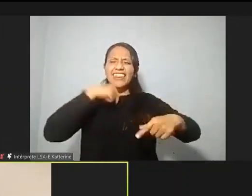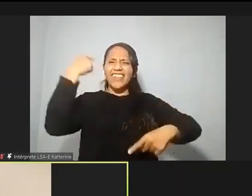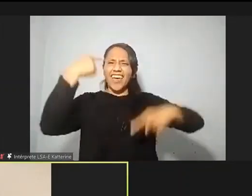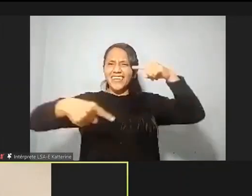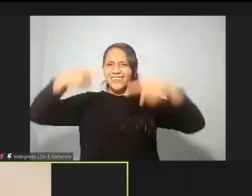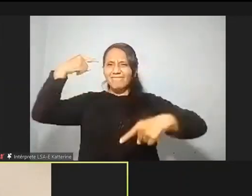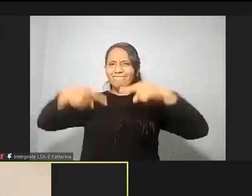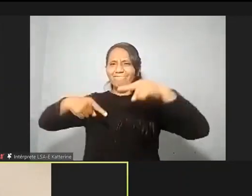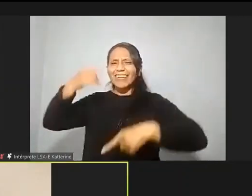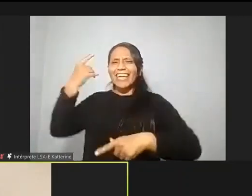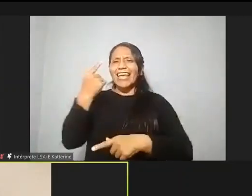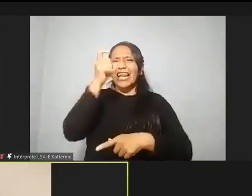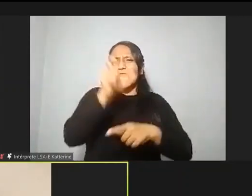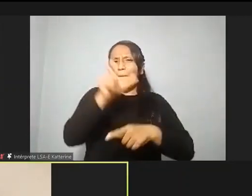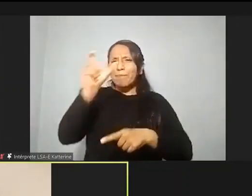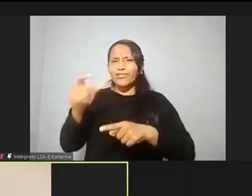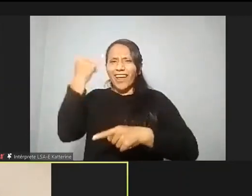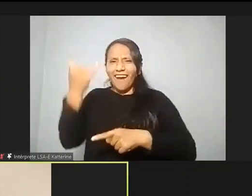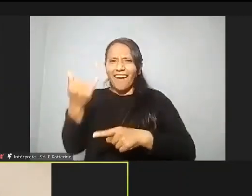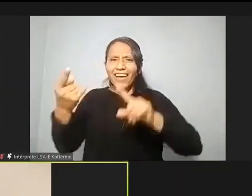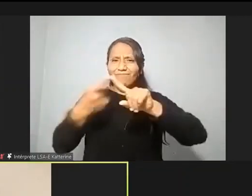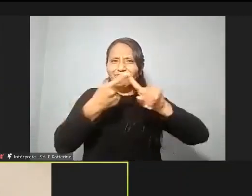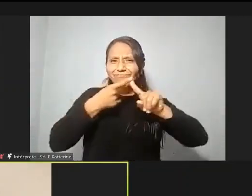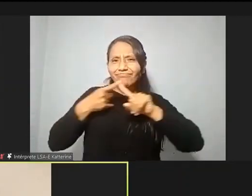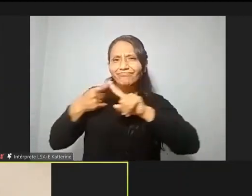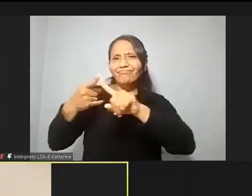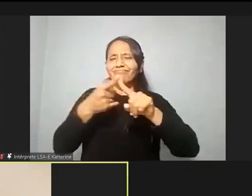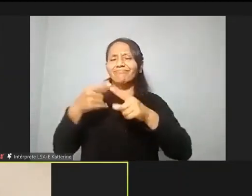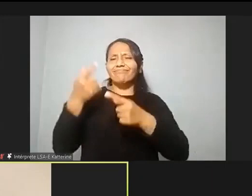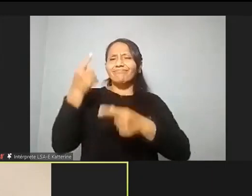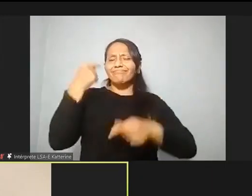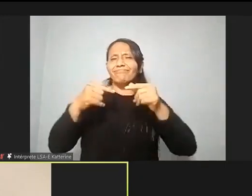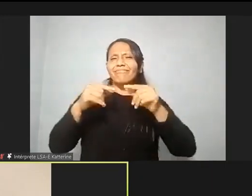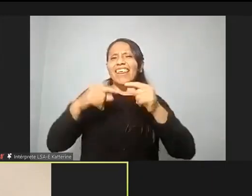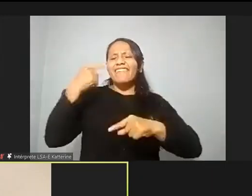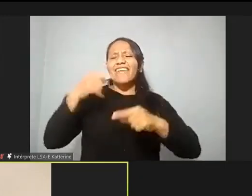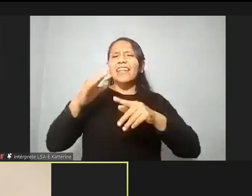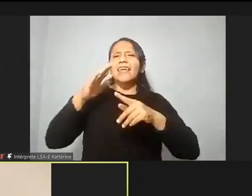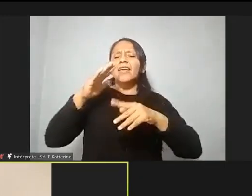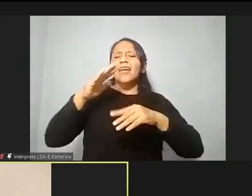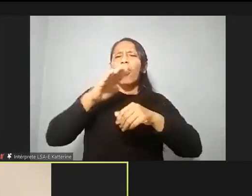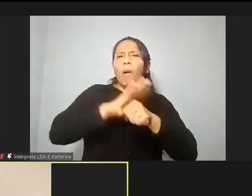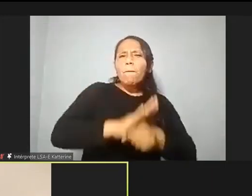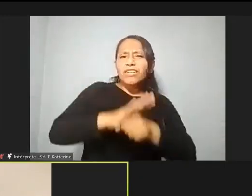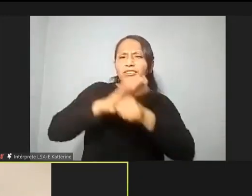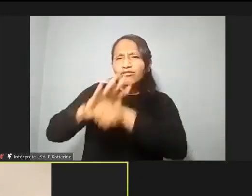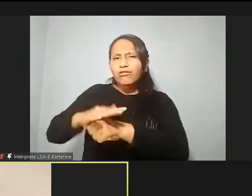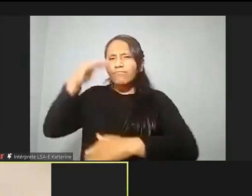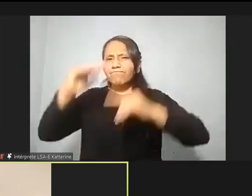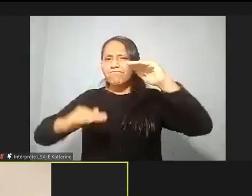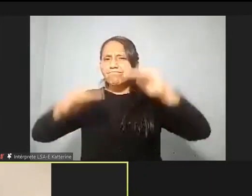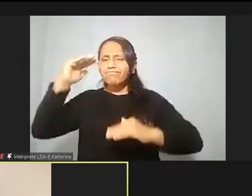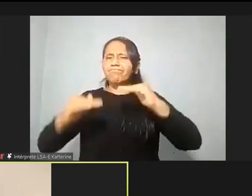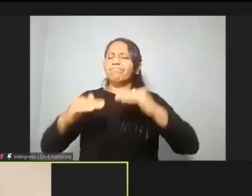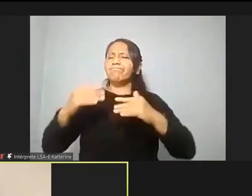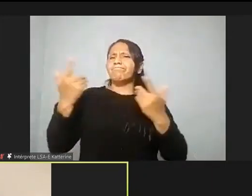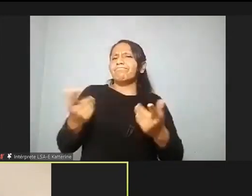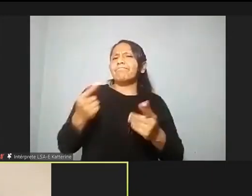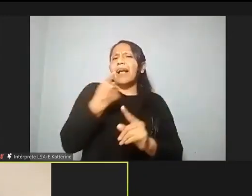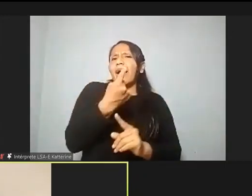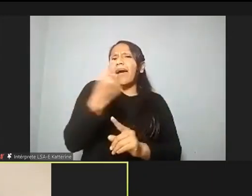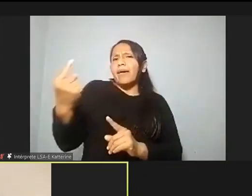cada persona, que va a ser lo que marque los diferentes niveles de opresión a los que va a estar expuesta cada persona.